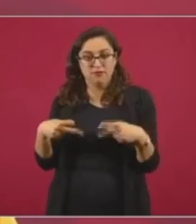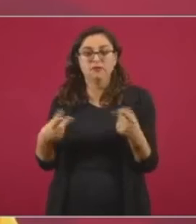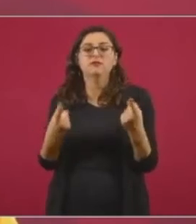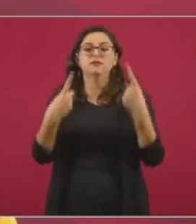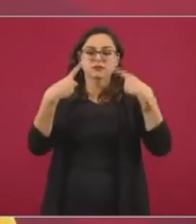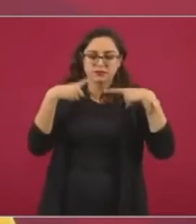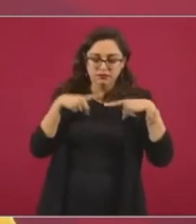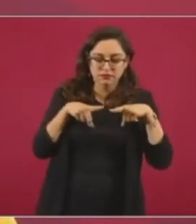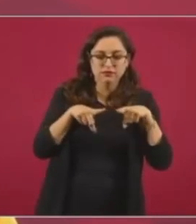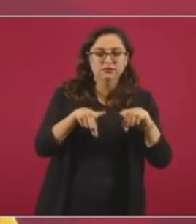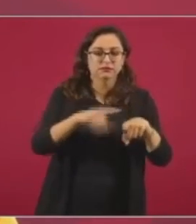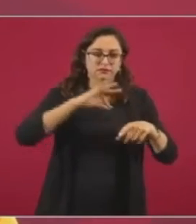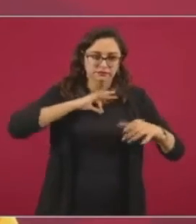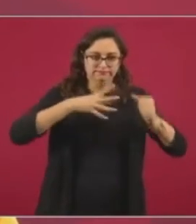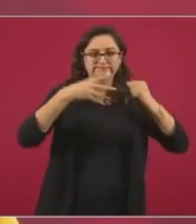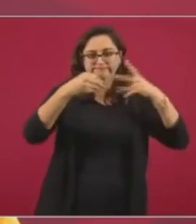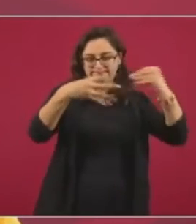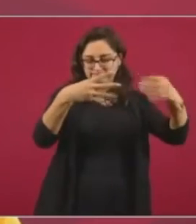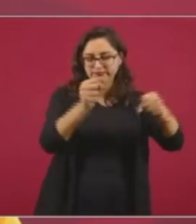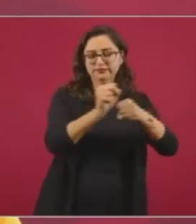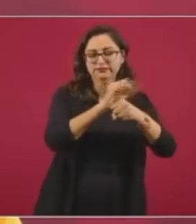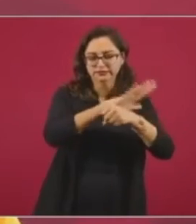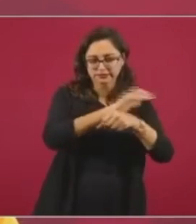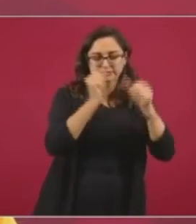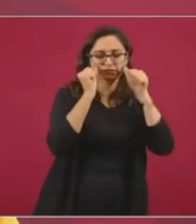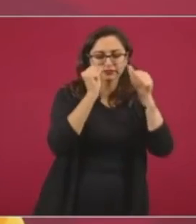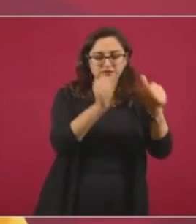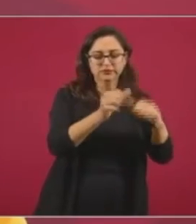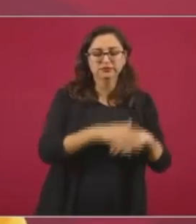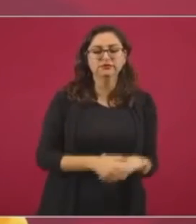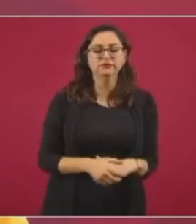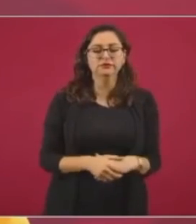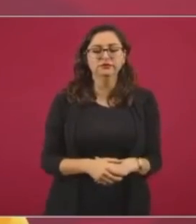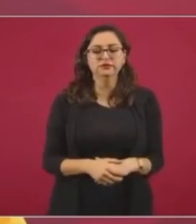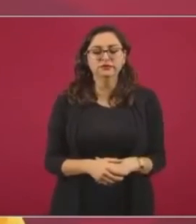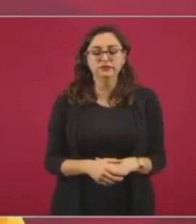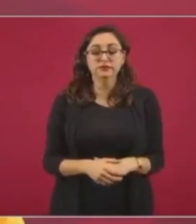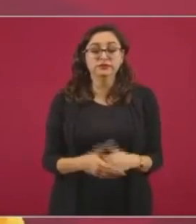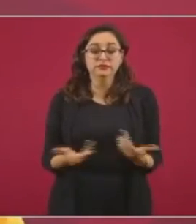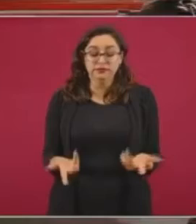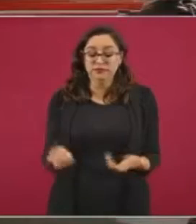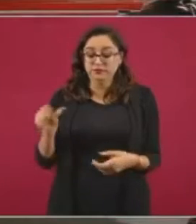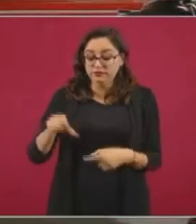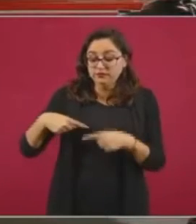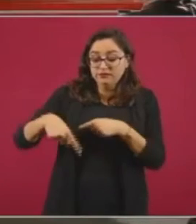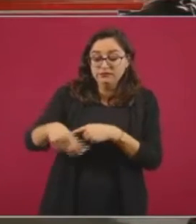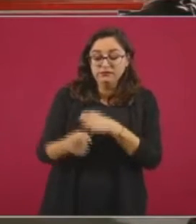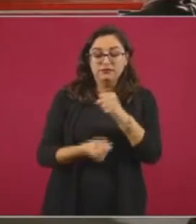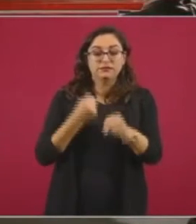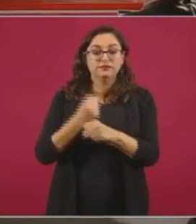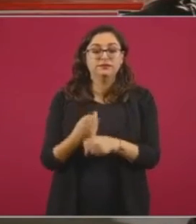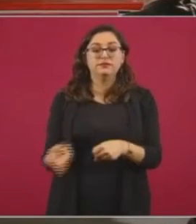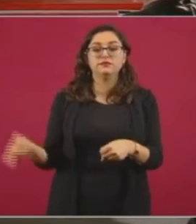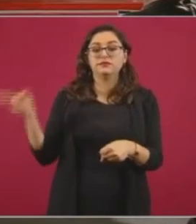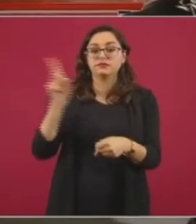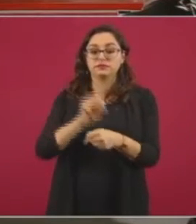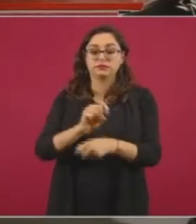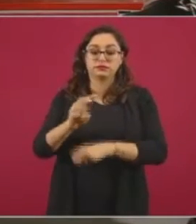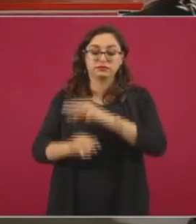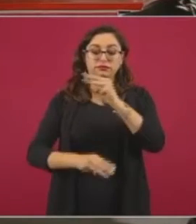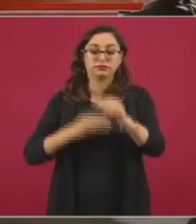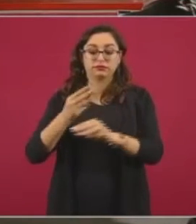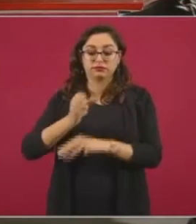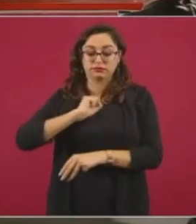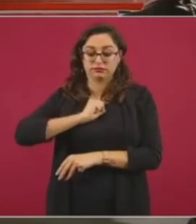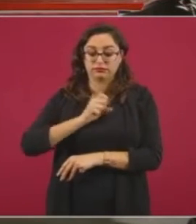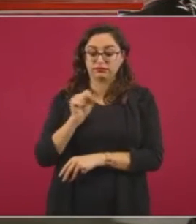por supuesto, abordando la pandemia. El lema para el Día Mundial de la Lucha contra el SIDA en la región de las Américas